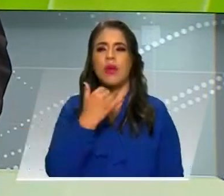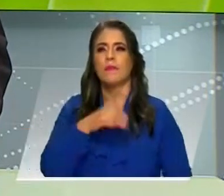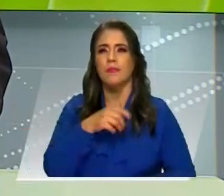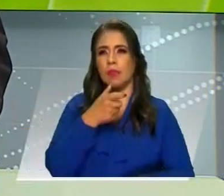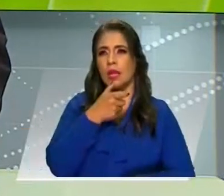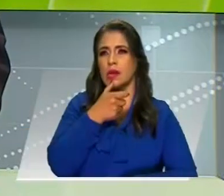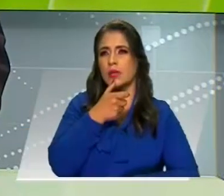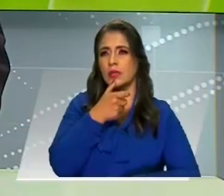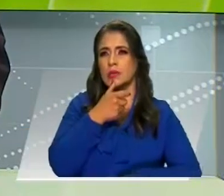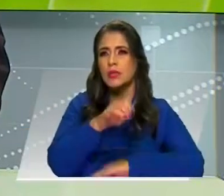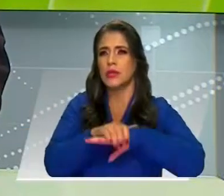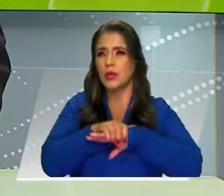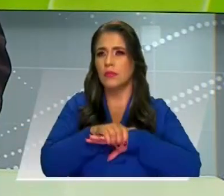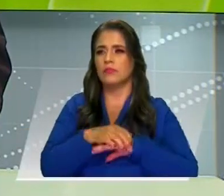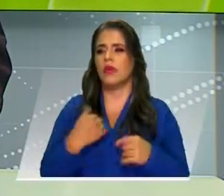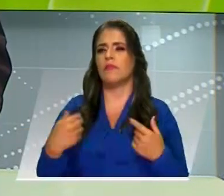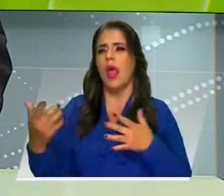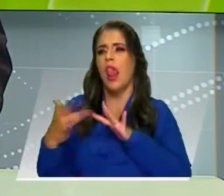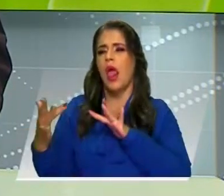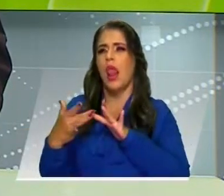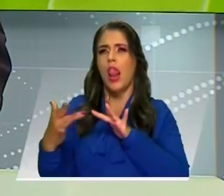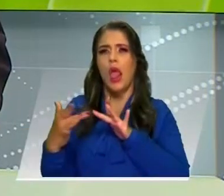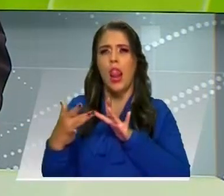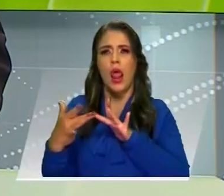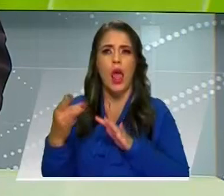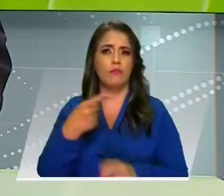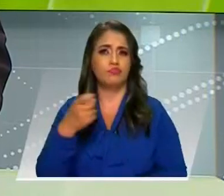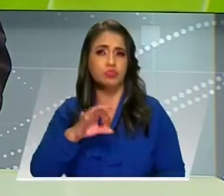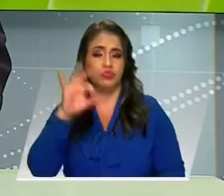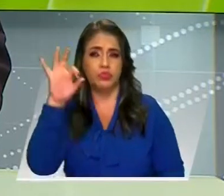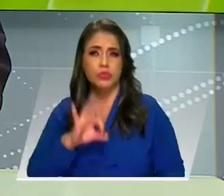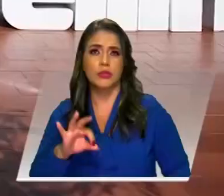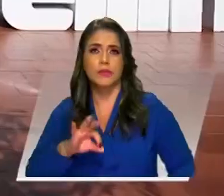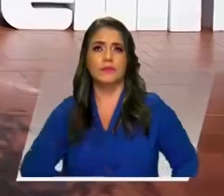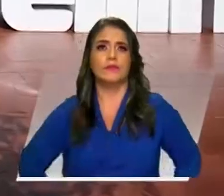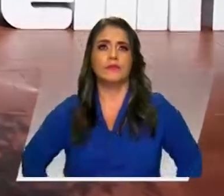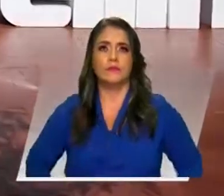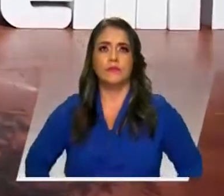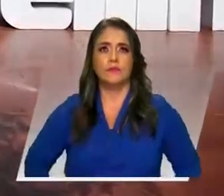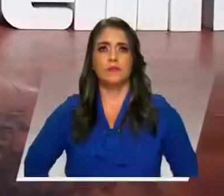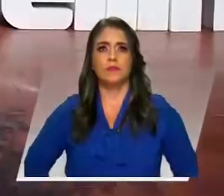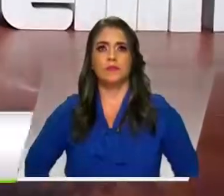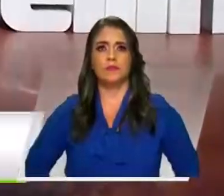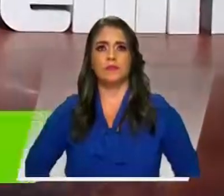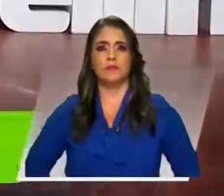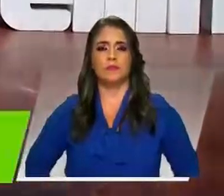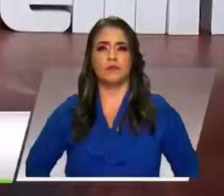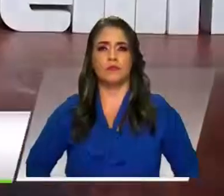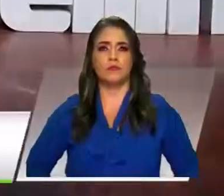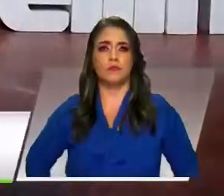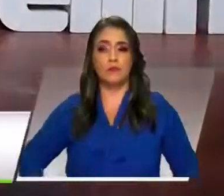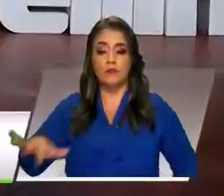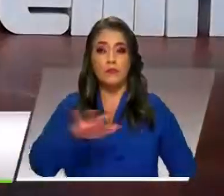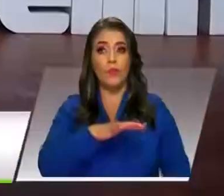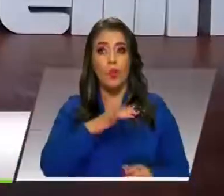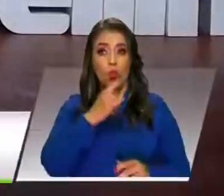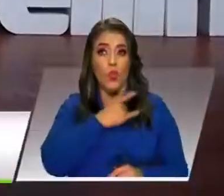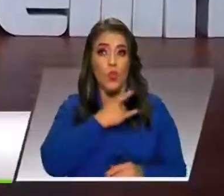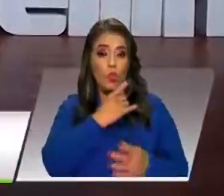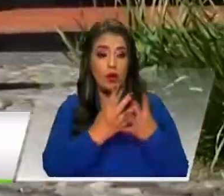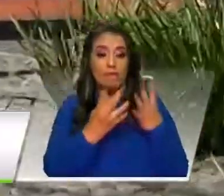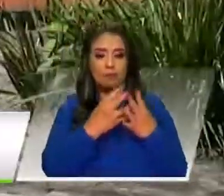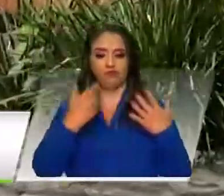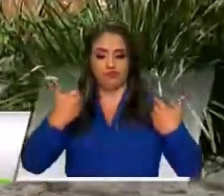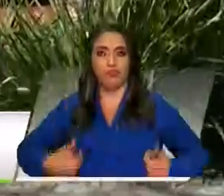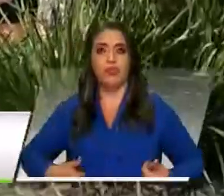Así podrán comunicarse al 100% con los visitantes. Los uniformados están capacitados en atender